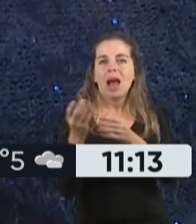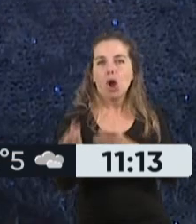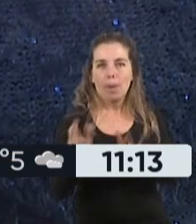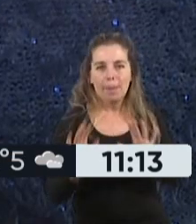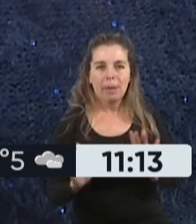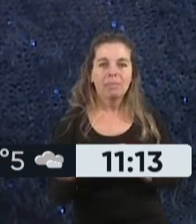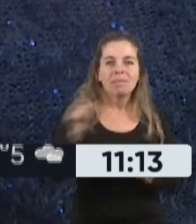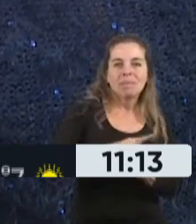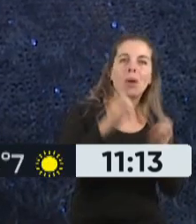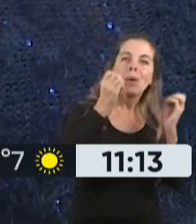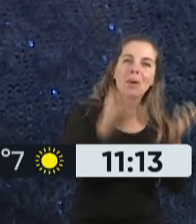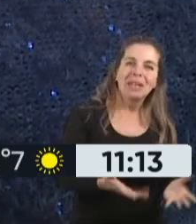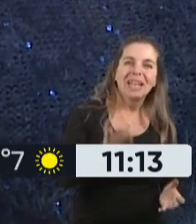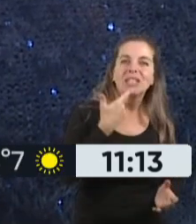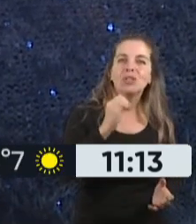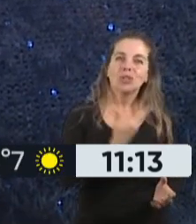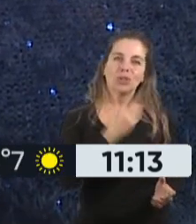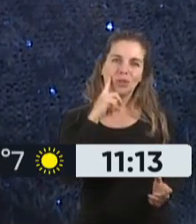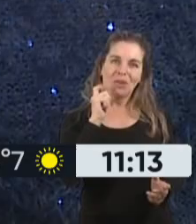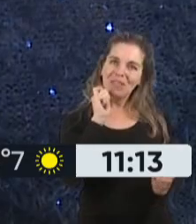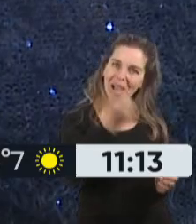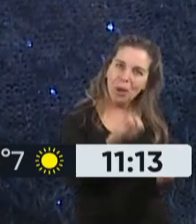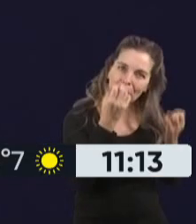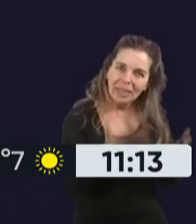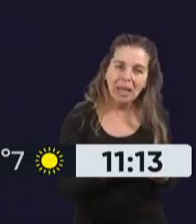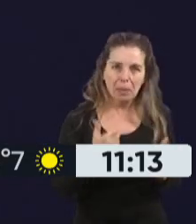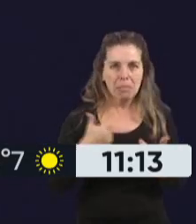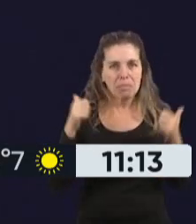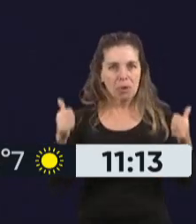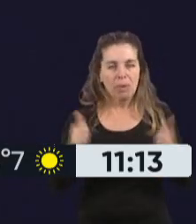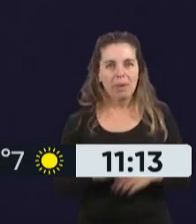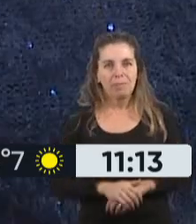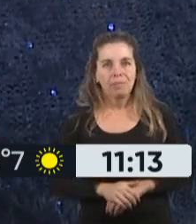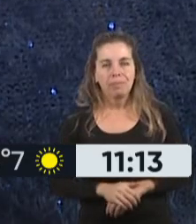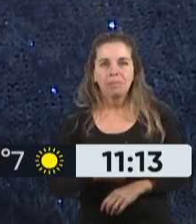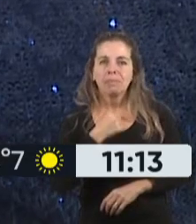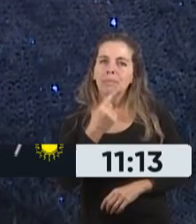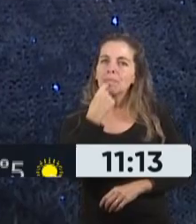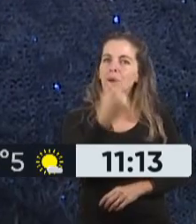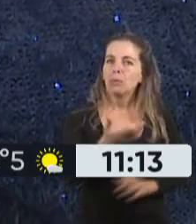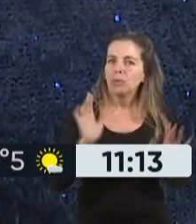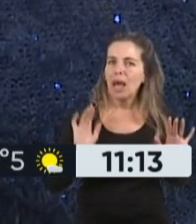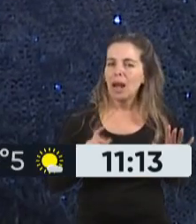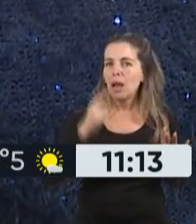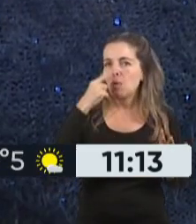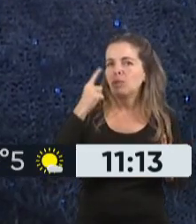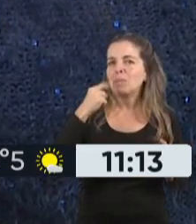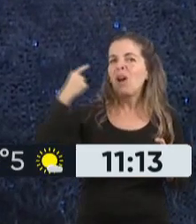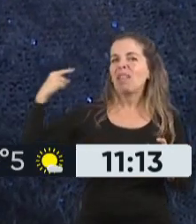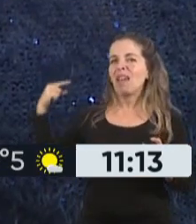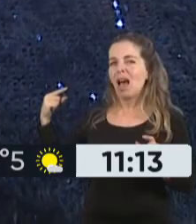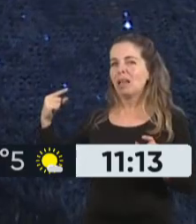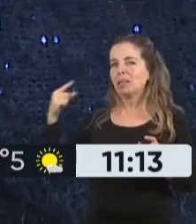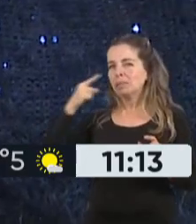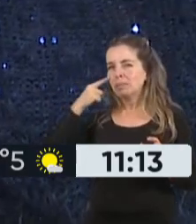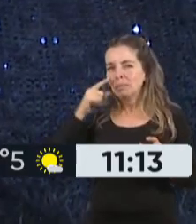tal, vocero? ¿Cómo está? Hola, Sofía, ¿cómo andás? Muy bien, ¿y usted? Muy bien. Me alegra. Bueno, quería consultarle porque en los últimos días se difundieron varios